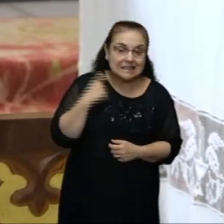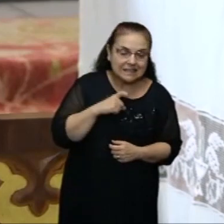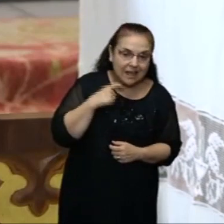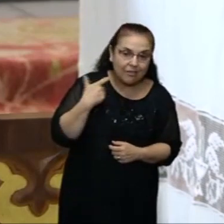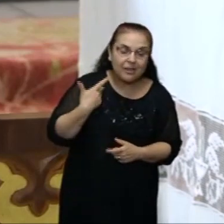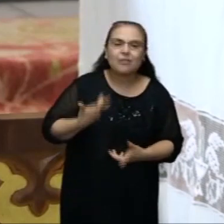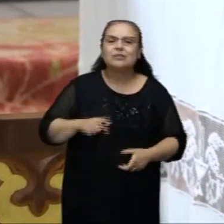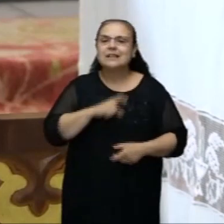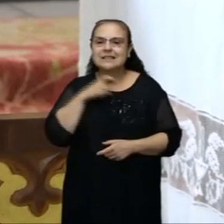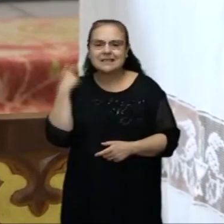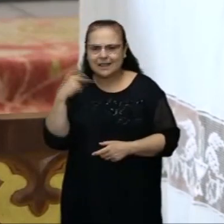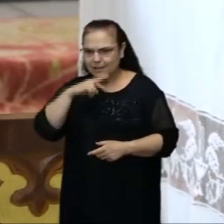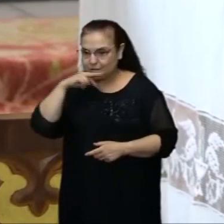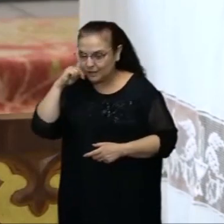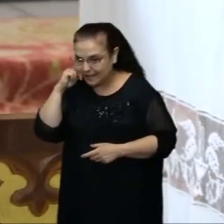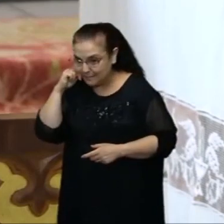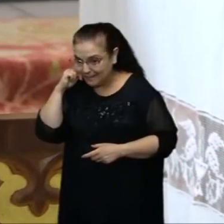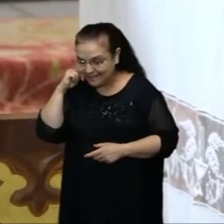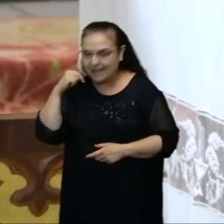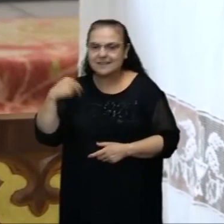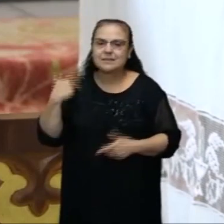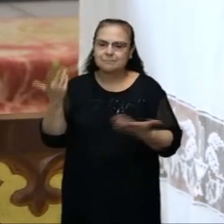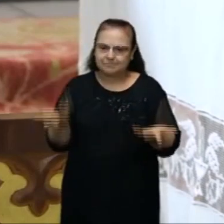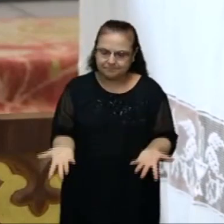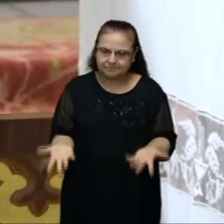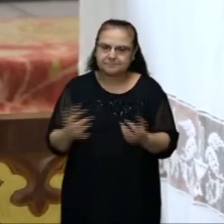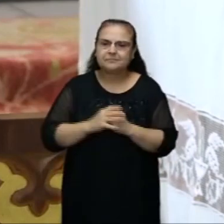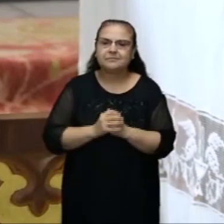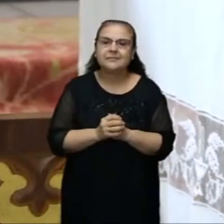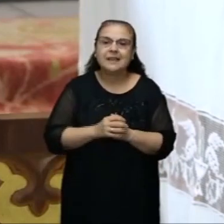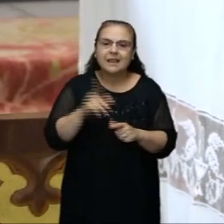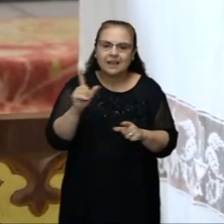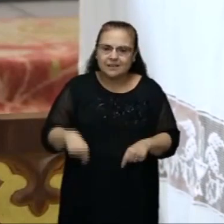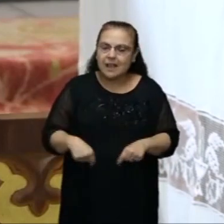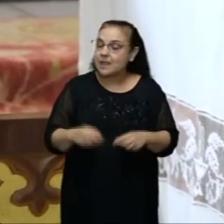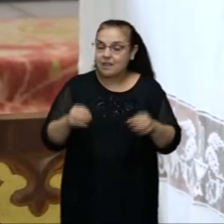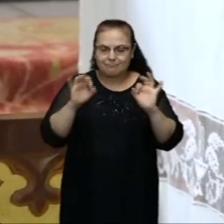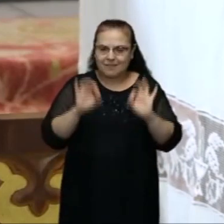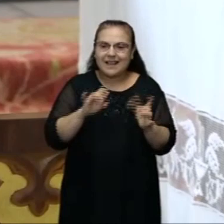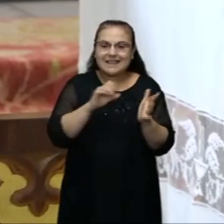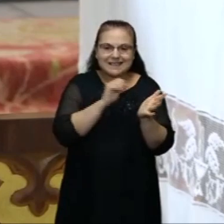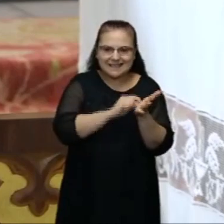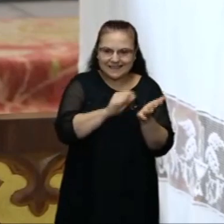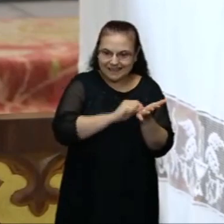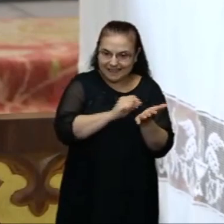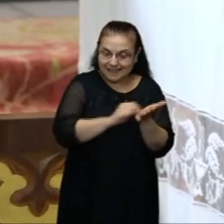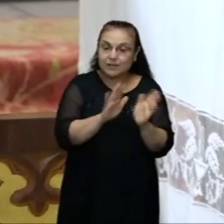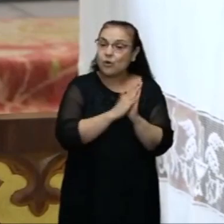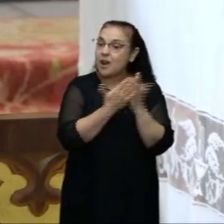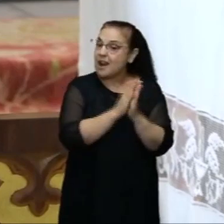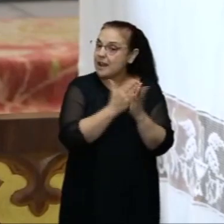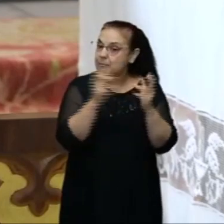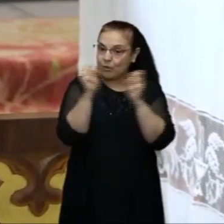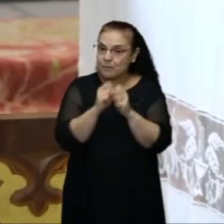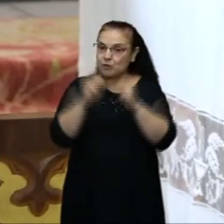de los levitas para el servicio de Dios en Jerusalén, tal y como está escrito en el libro de